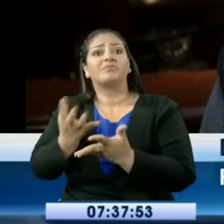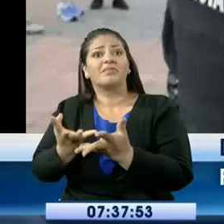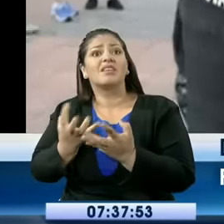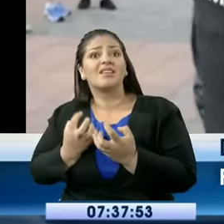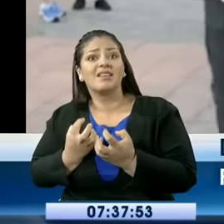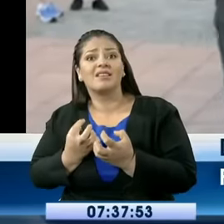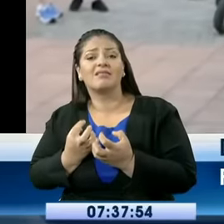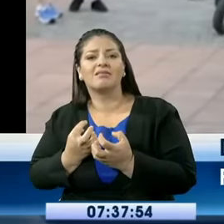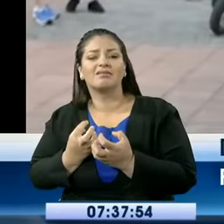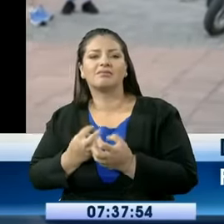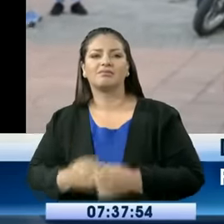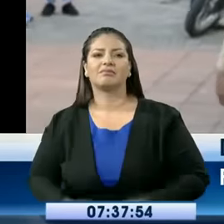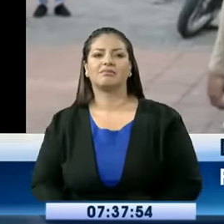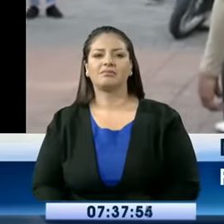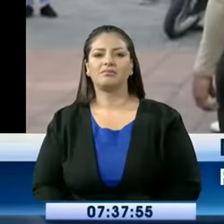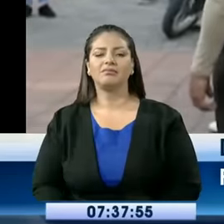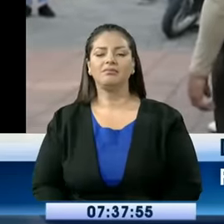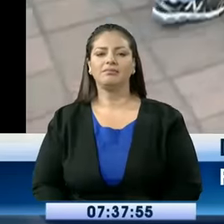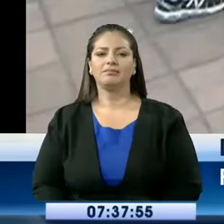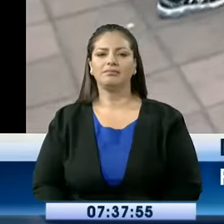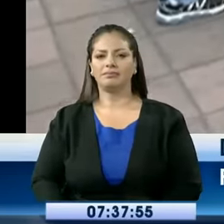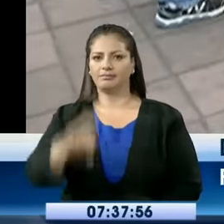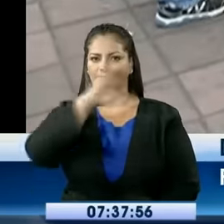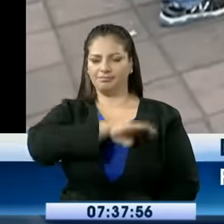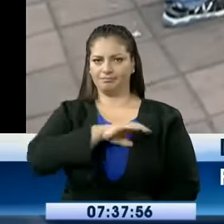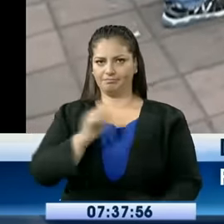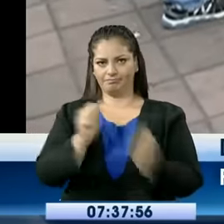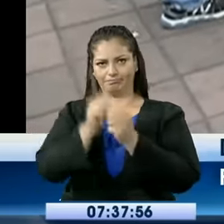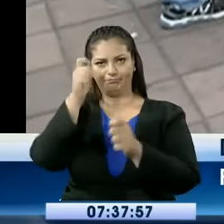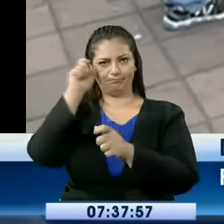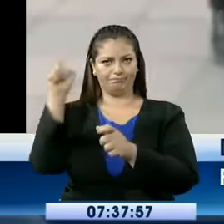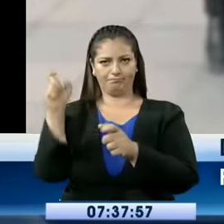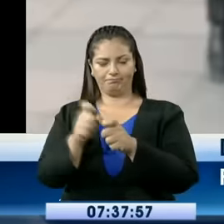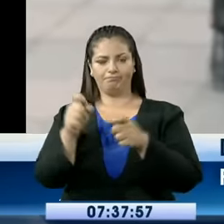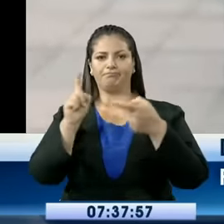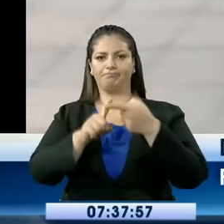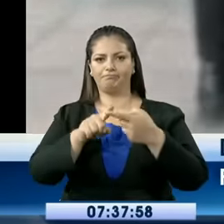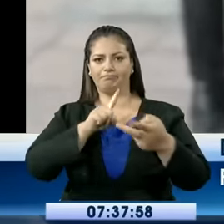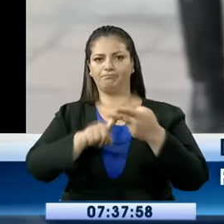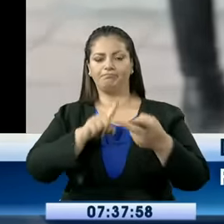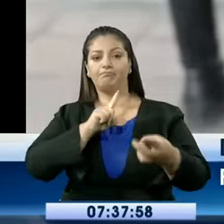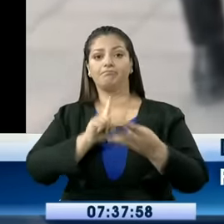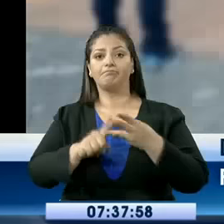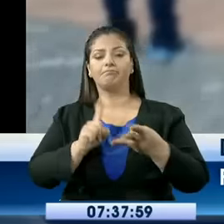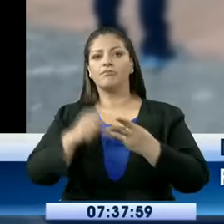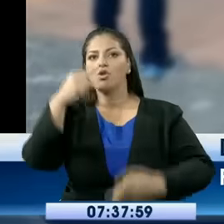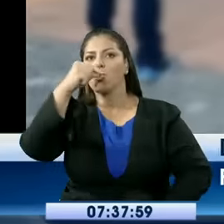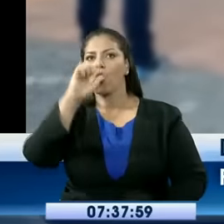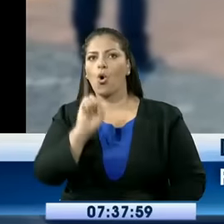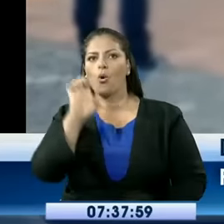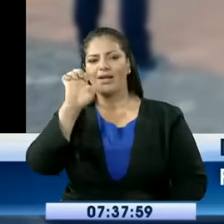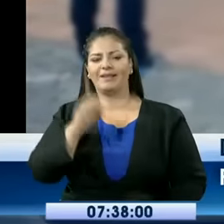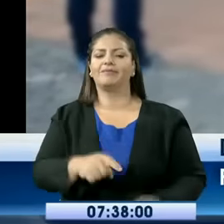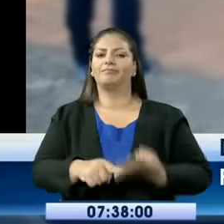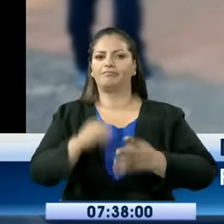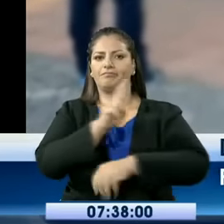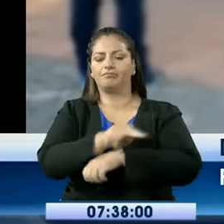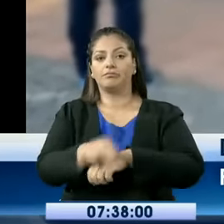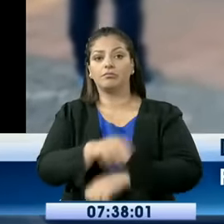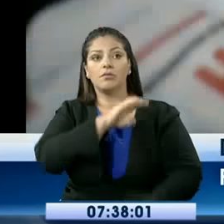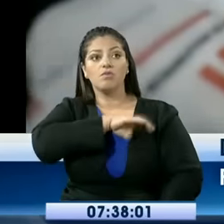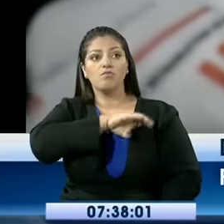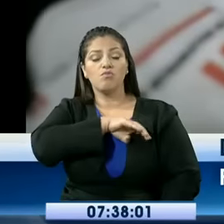consigo. Dentro del operativo conjunto con Fiscalía, Narcóticos, GOE e Intendencia de Policía, lograron la captura de este